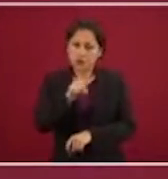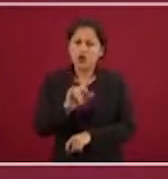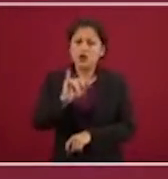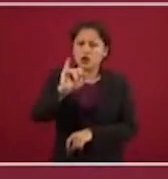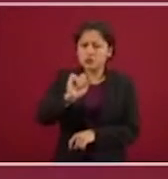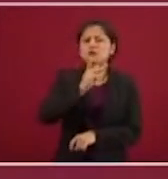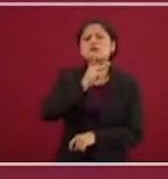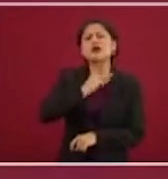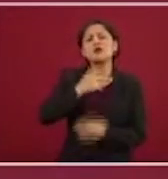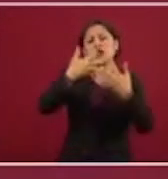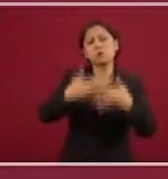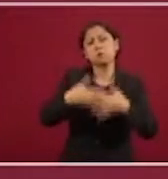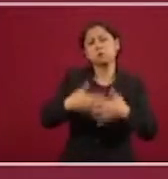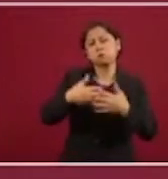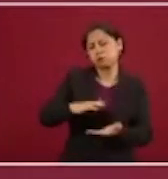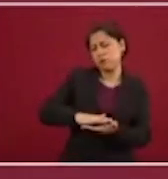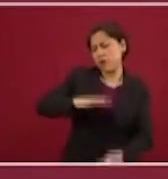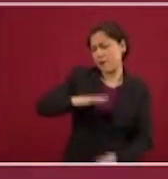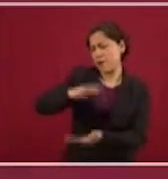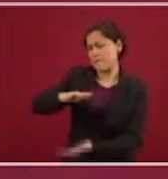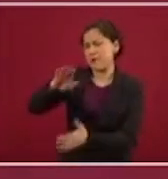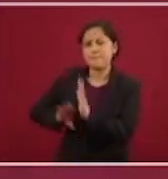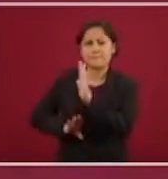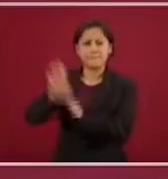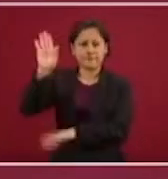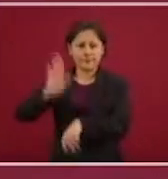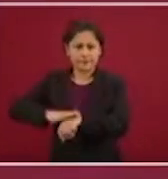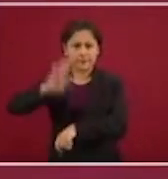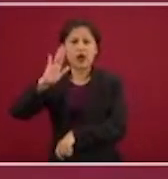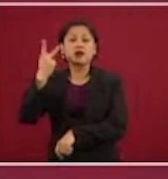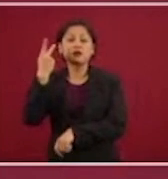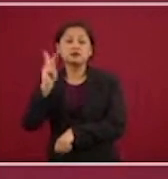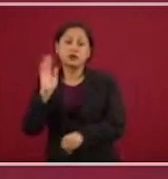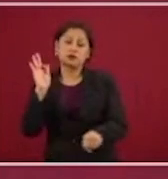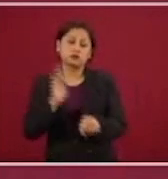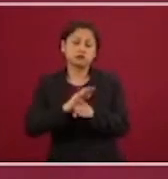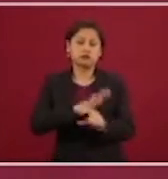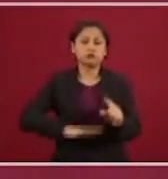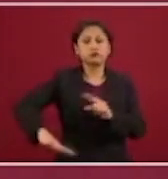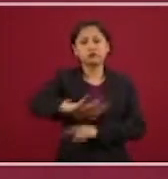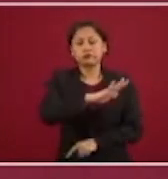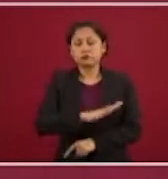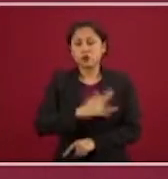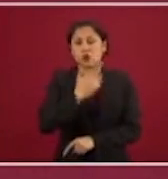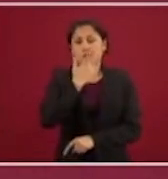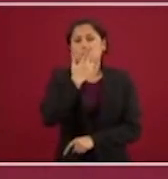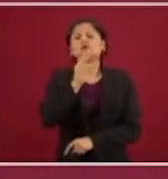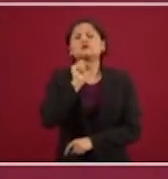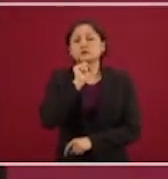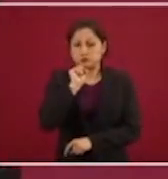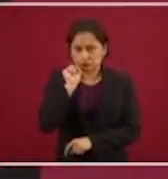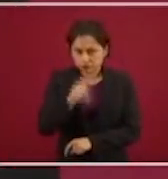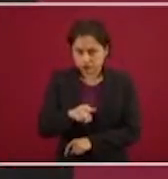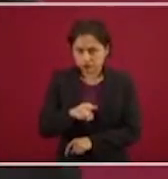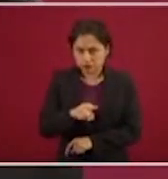y se han incrementado las reservas en México en el tiempo que llevamos, y buscando